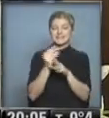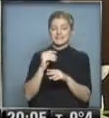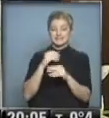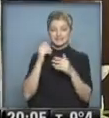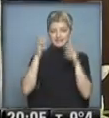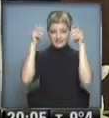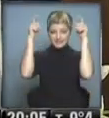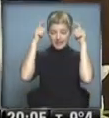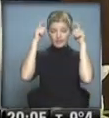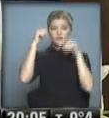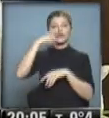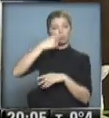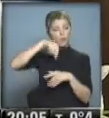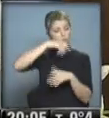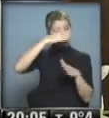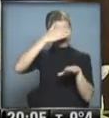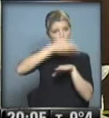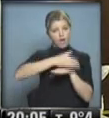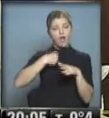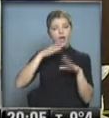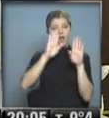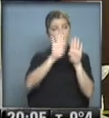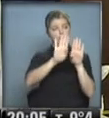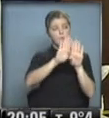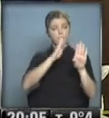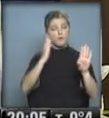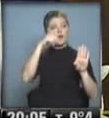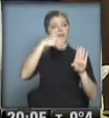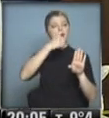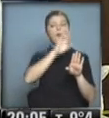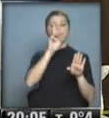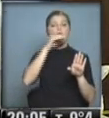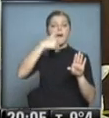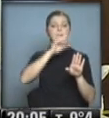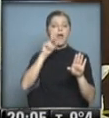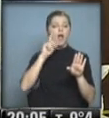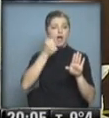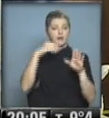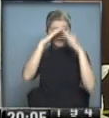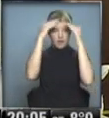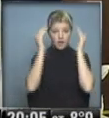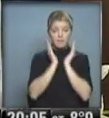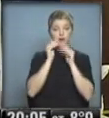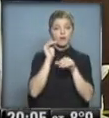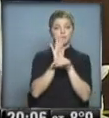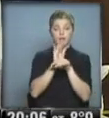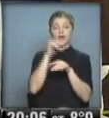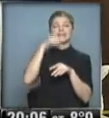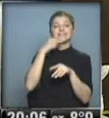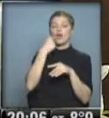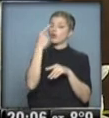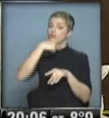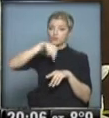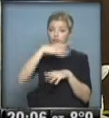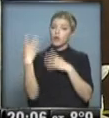la puerta de la casa de María, que amó y educó a Jesús, para que nos ayude a todos nosotros, a